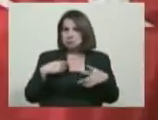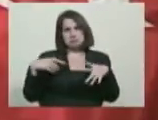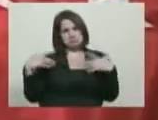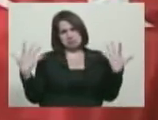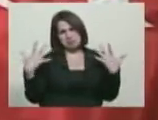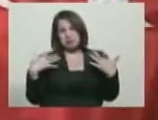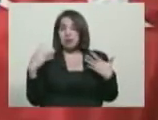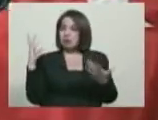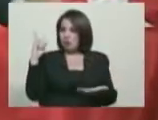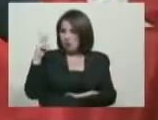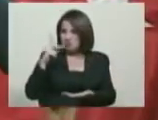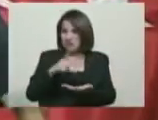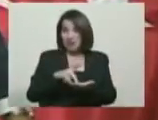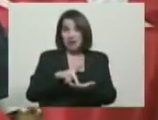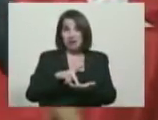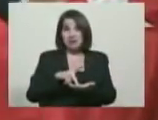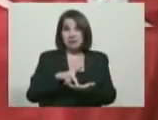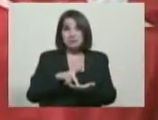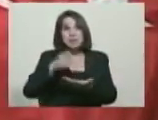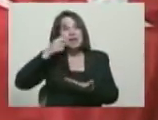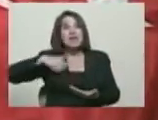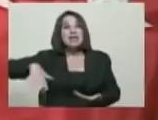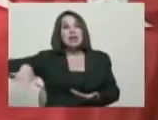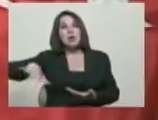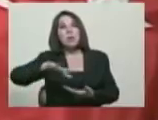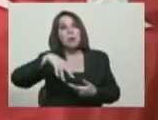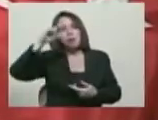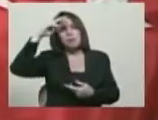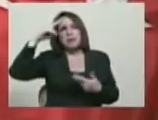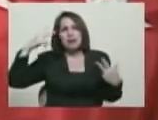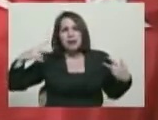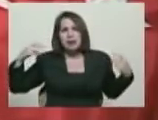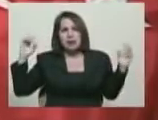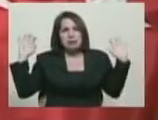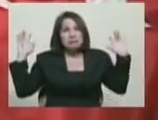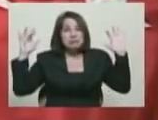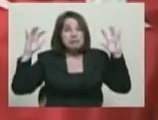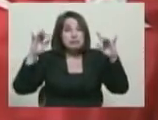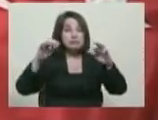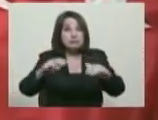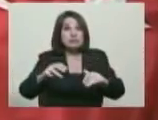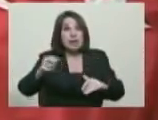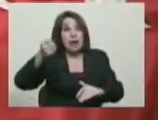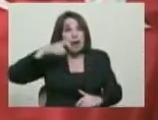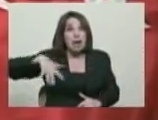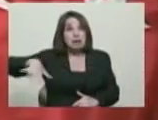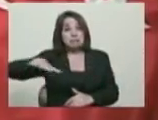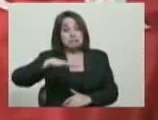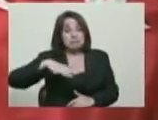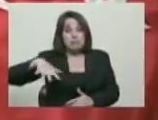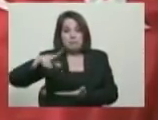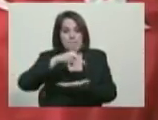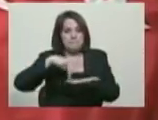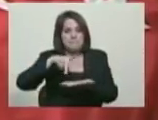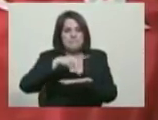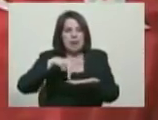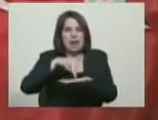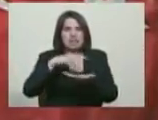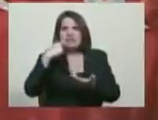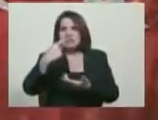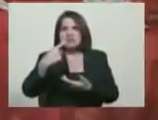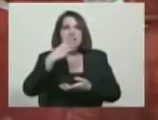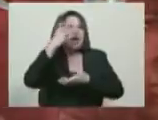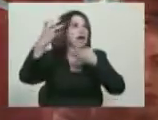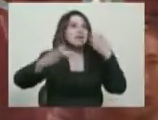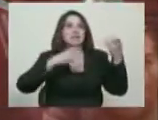y que nos encontramos al pueblo mexicano en las calles y en la Plaza del Zócalo gritando Venezuela, Venezuela, Venezuela, Maduro,